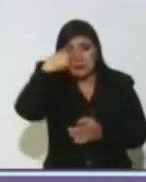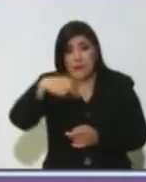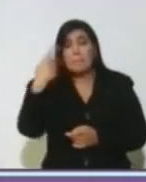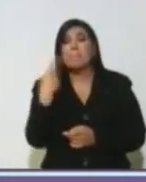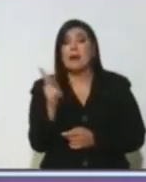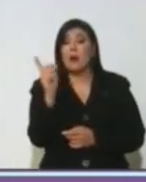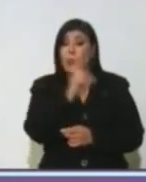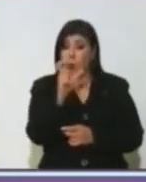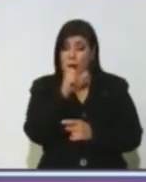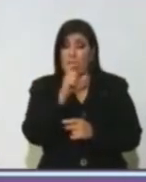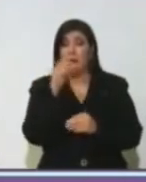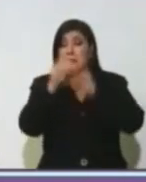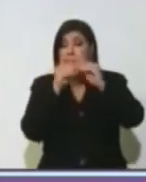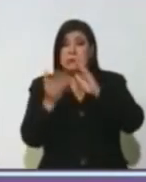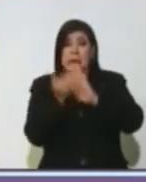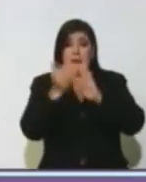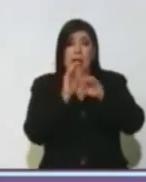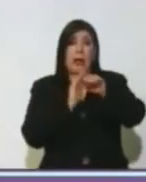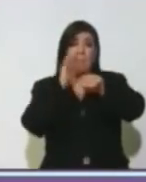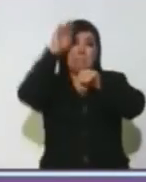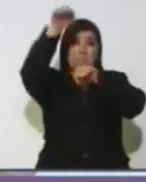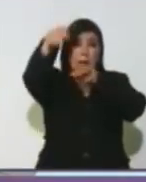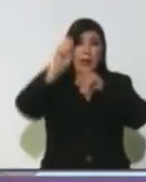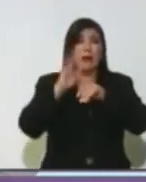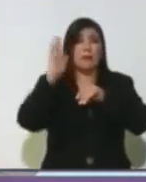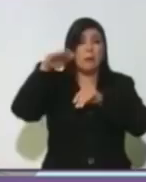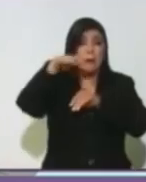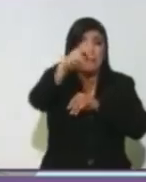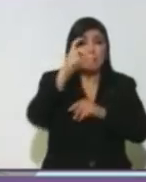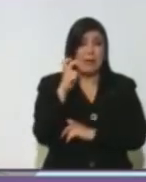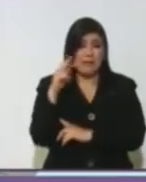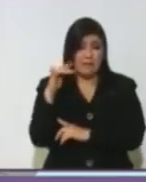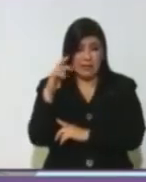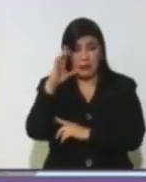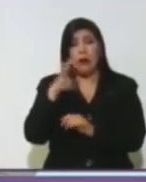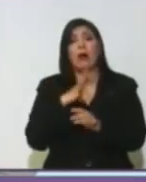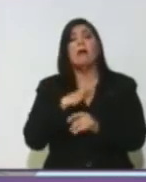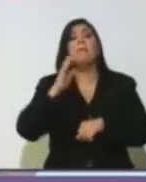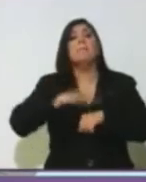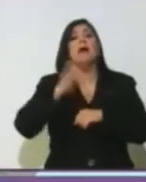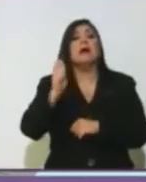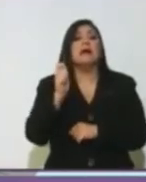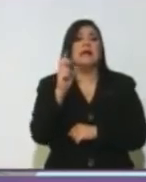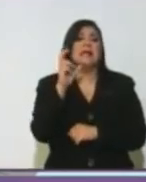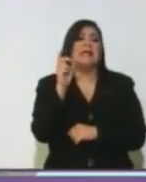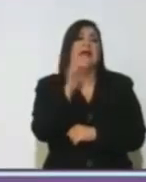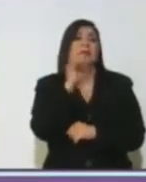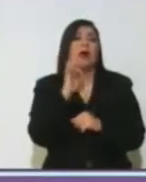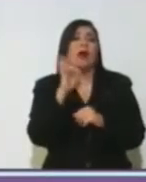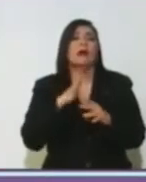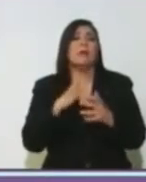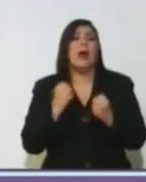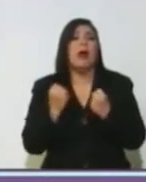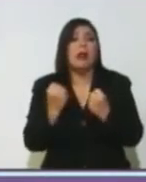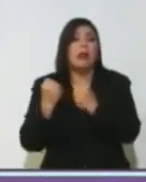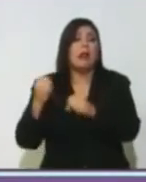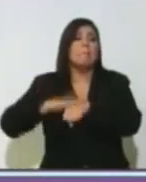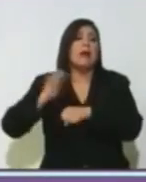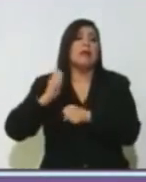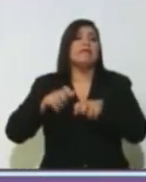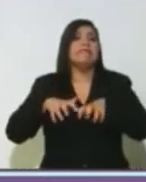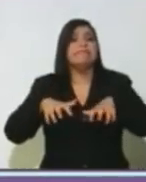construcción del segundo piso del periférico hubo un incremento del 30 por ciento de la flota vehicular y con esto